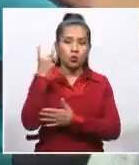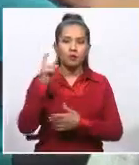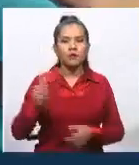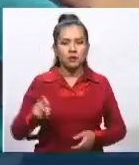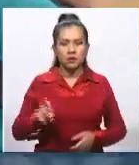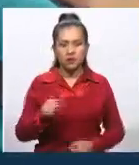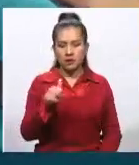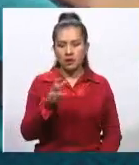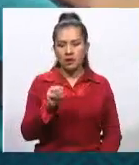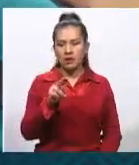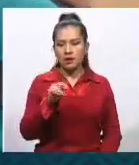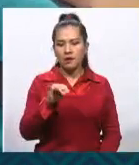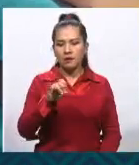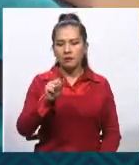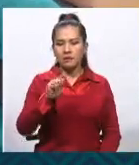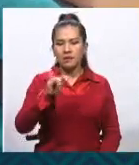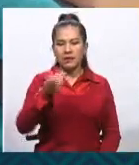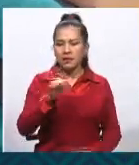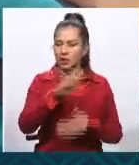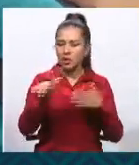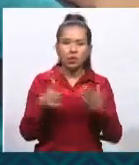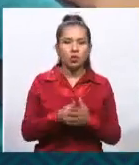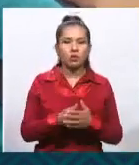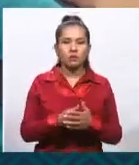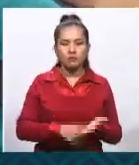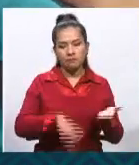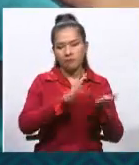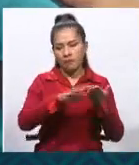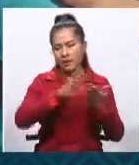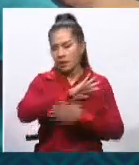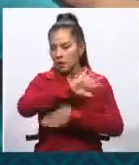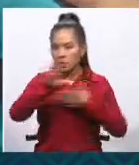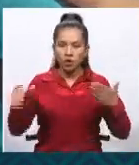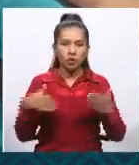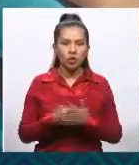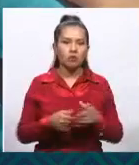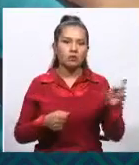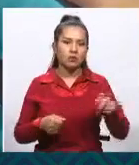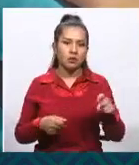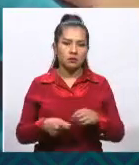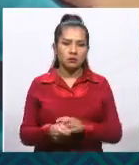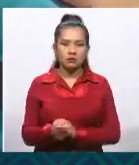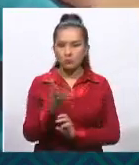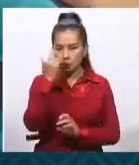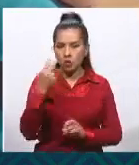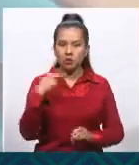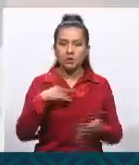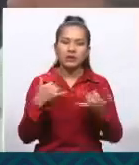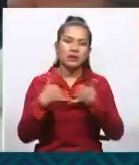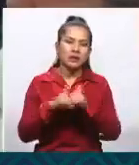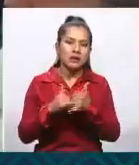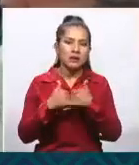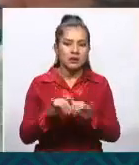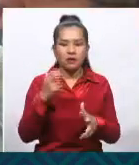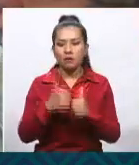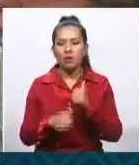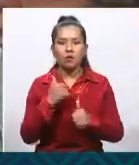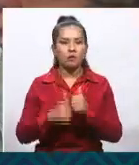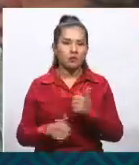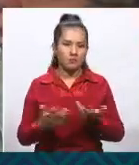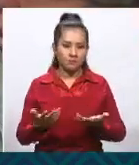Amnistía total. Un perdonazo total. ¿Saben que seguimos hurgando la historia? Recordemos